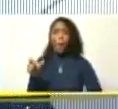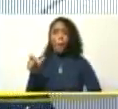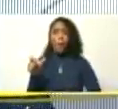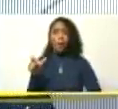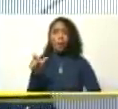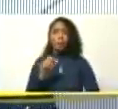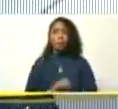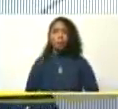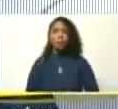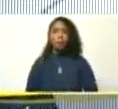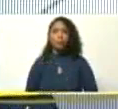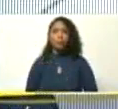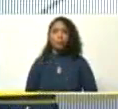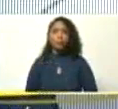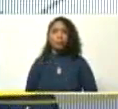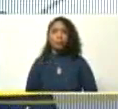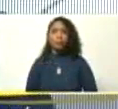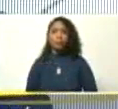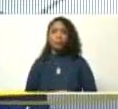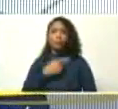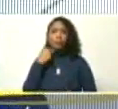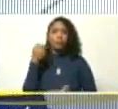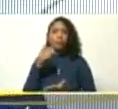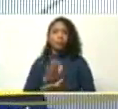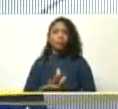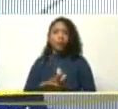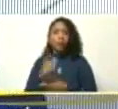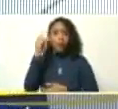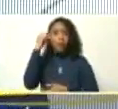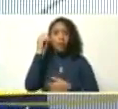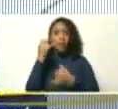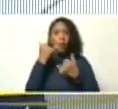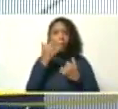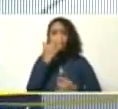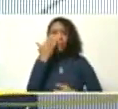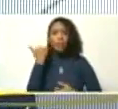Vance, fallecido, por cierto, en fecha reciente.